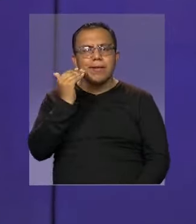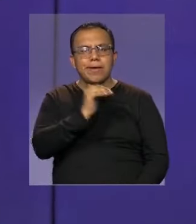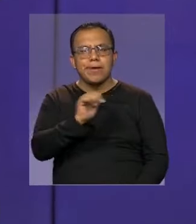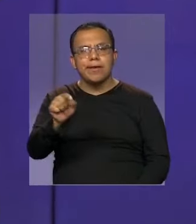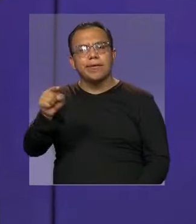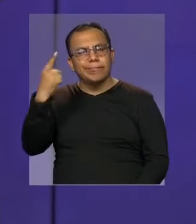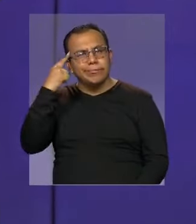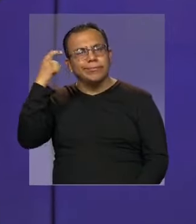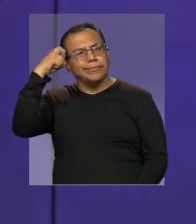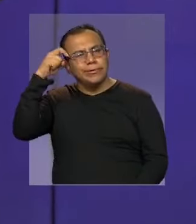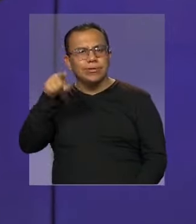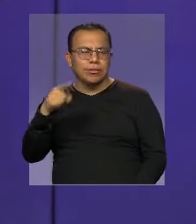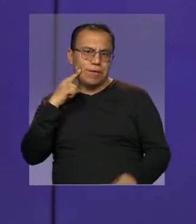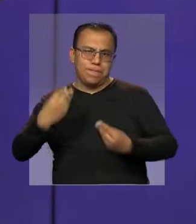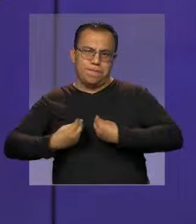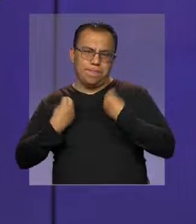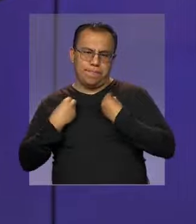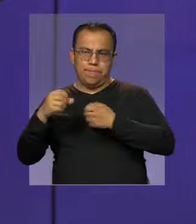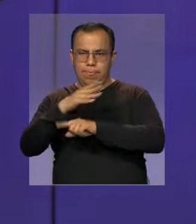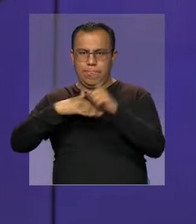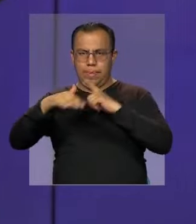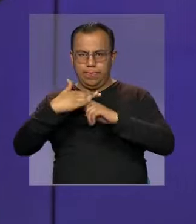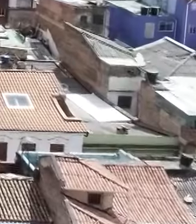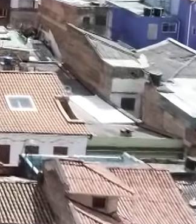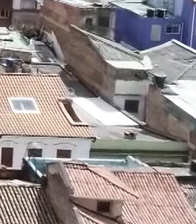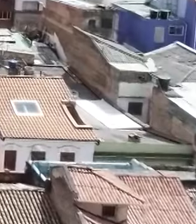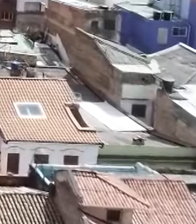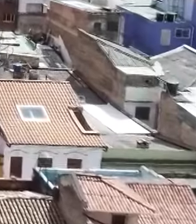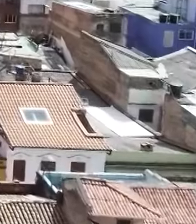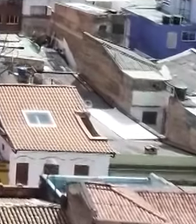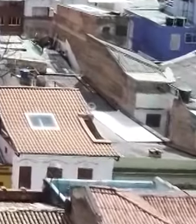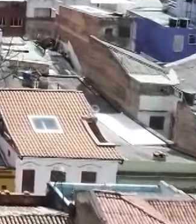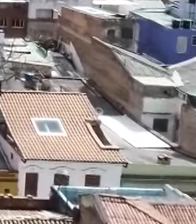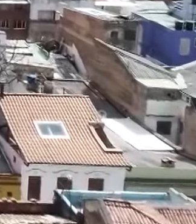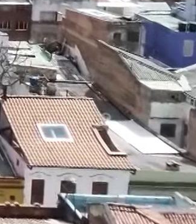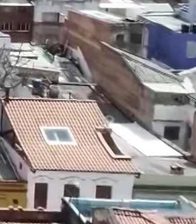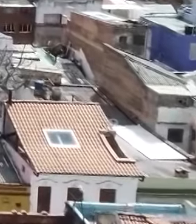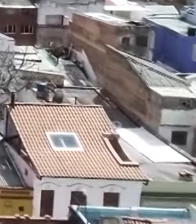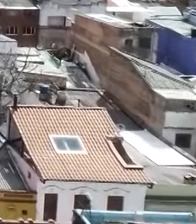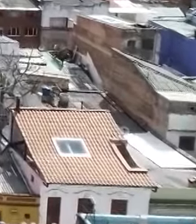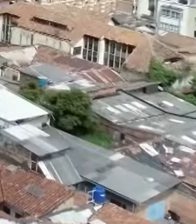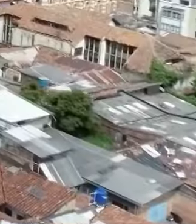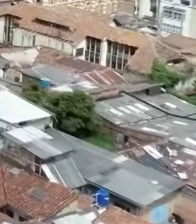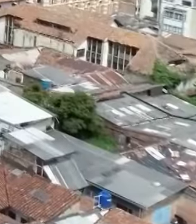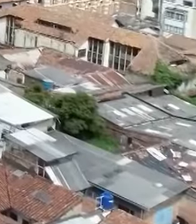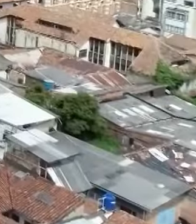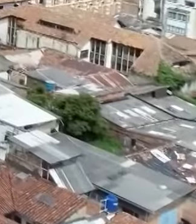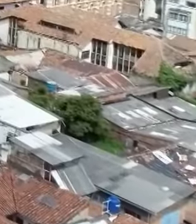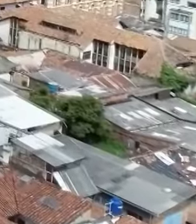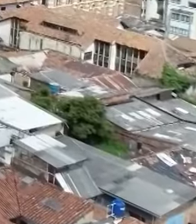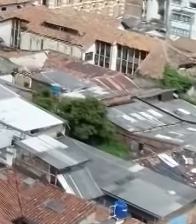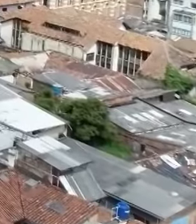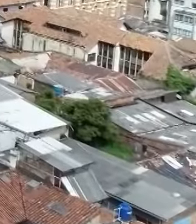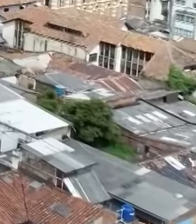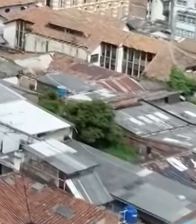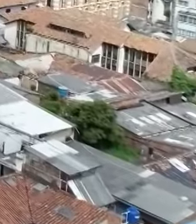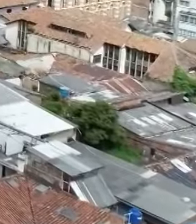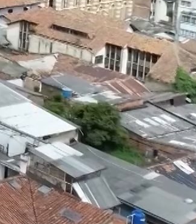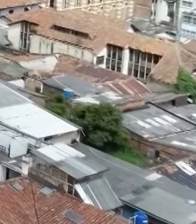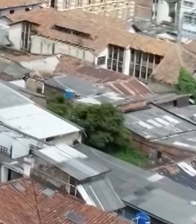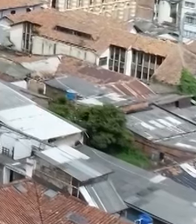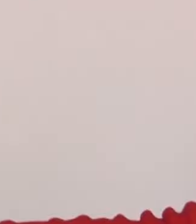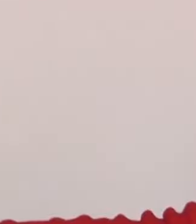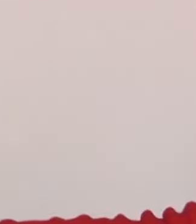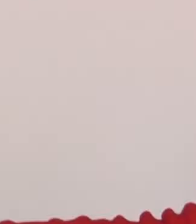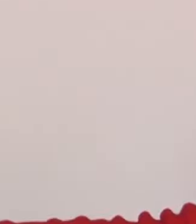en riesgo puedan habitar en un entorno seguro. Un techo y 4 paredes que simbolizan vida. Pero nuestras casas refugio